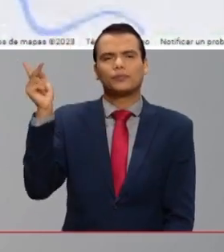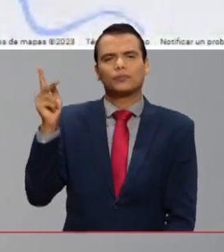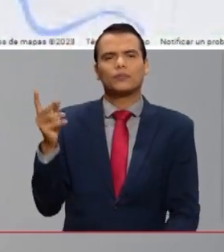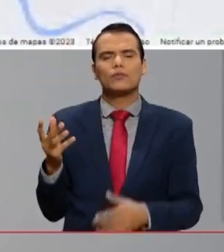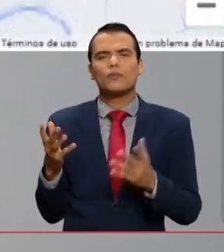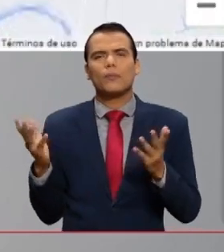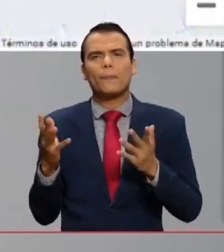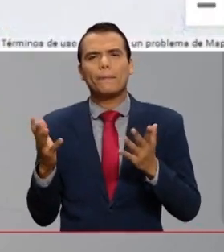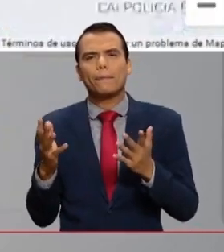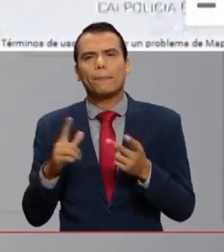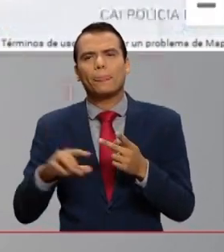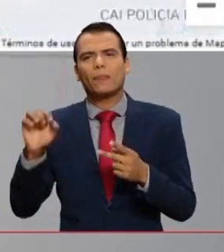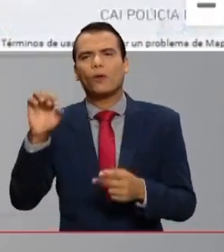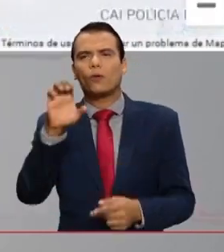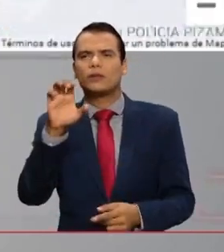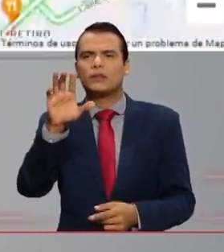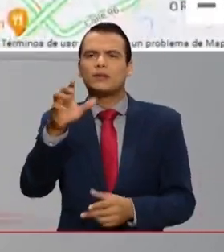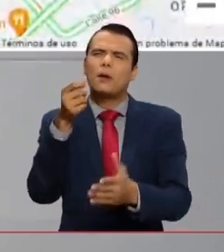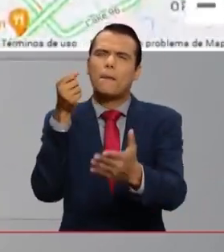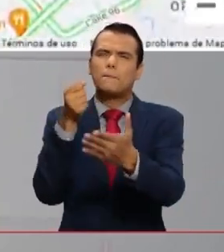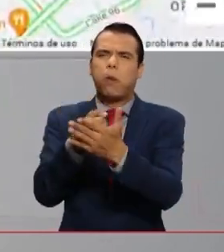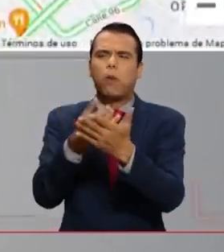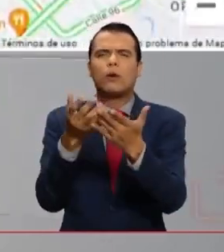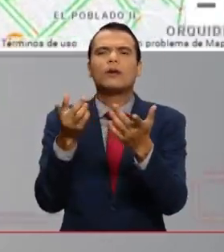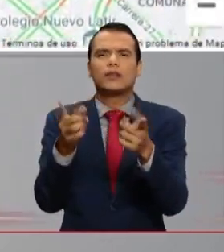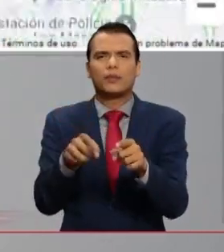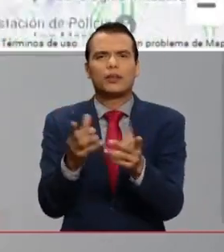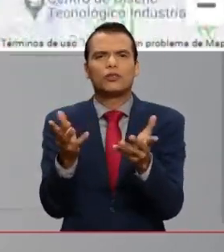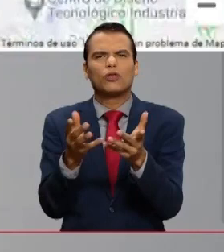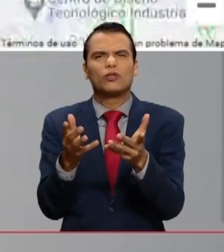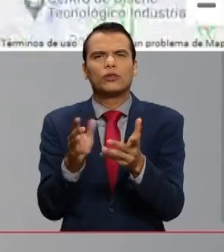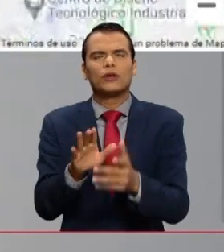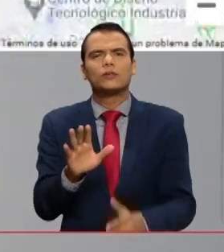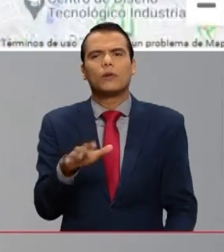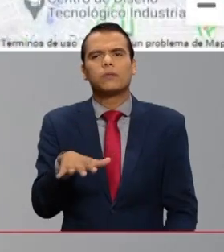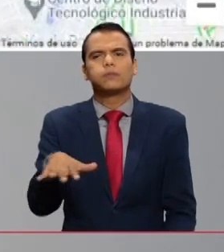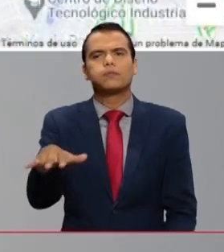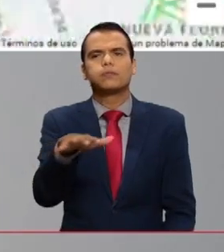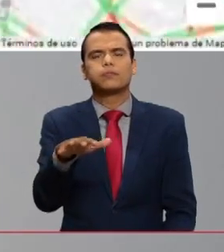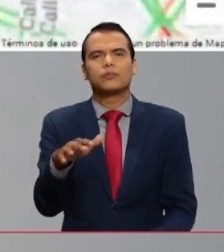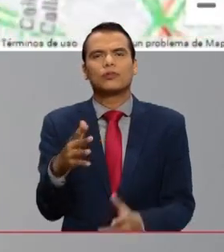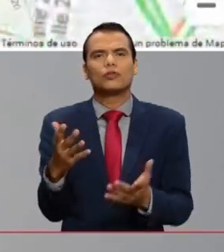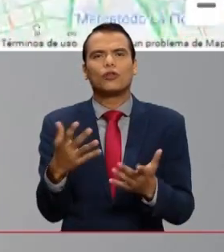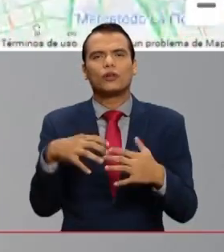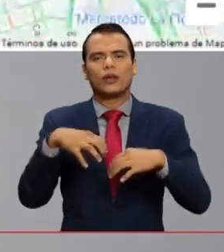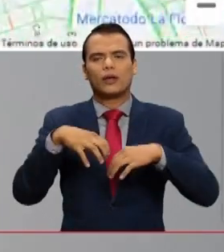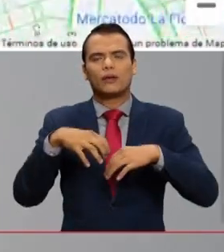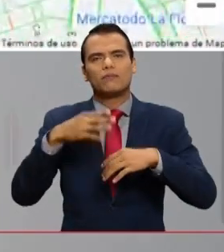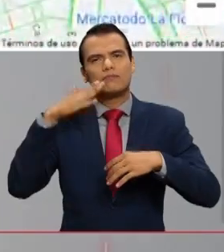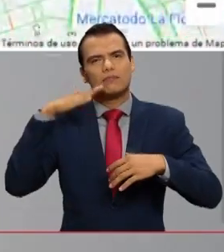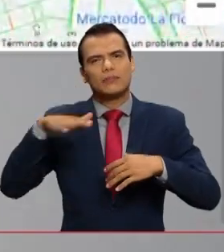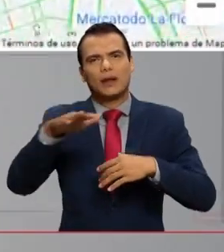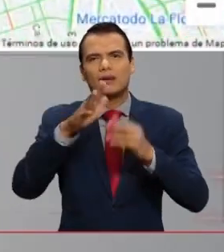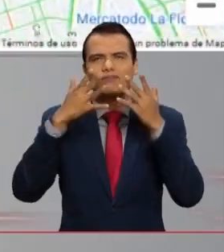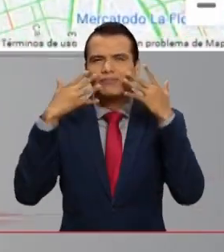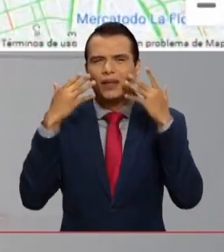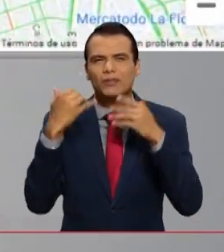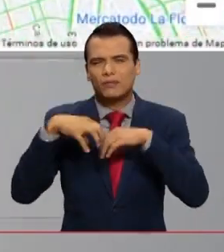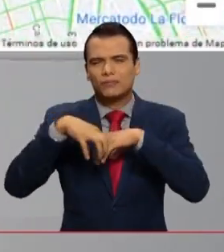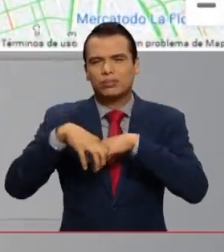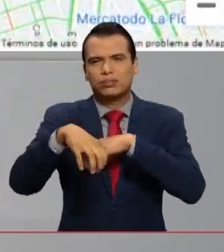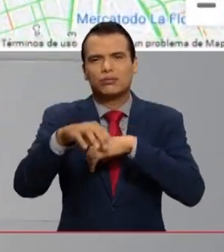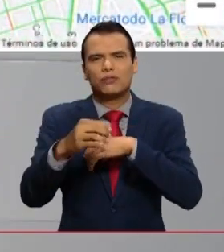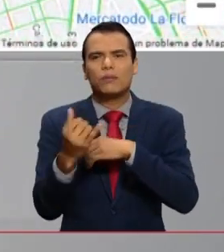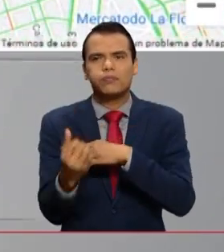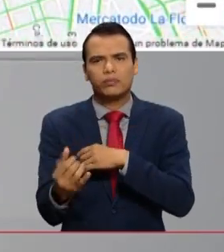el sector oeste, exactamente en lo que conocemos como Los Gatos. Esto genera que el tráfico de la zona oeste por